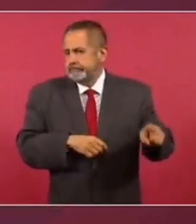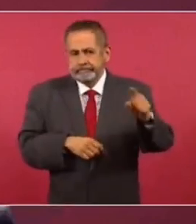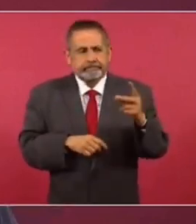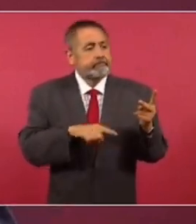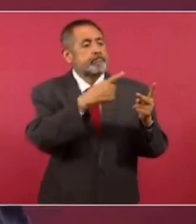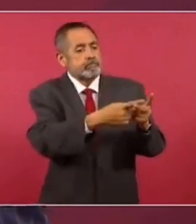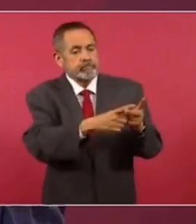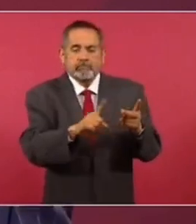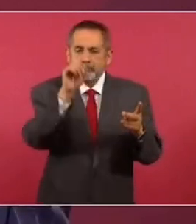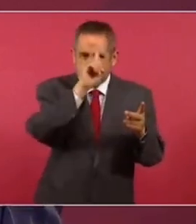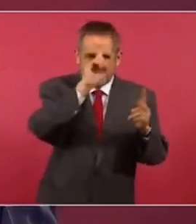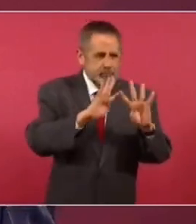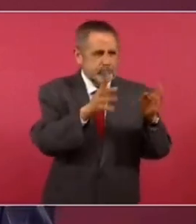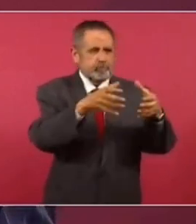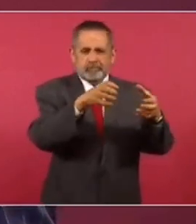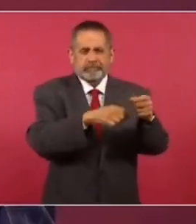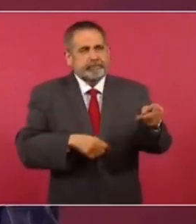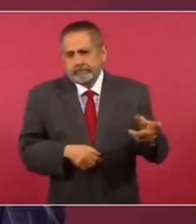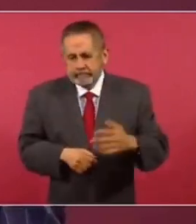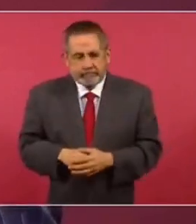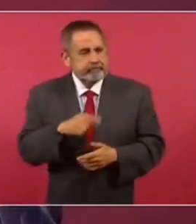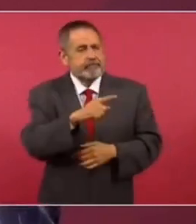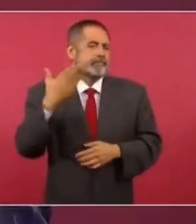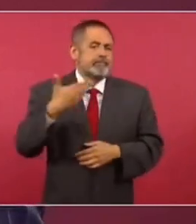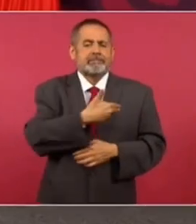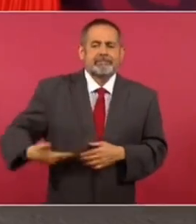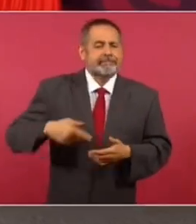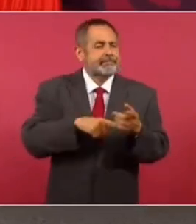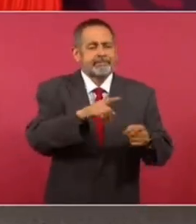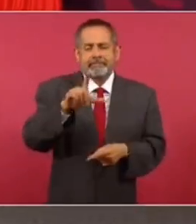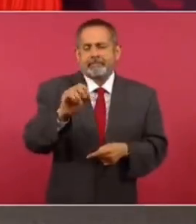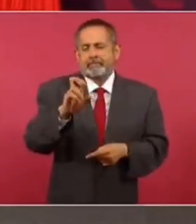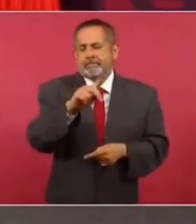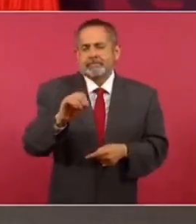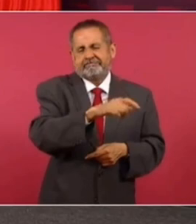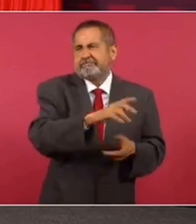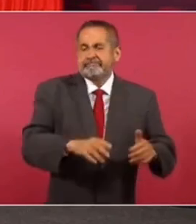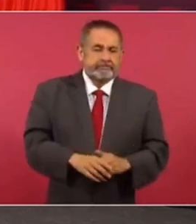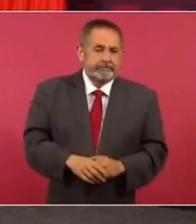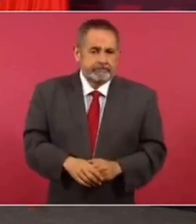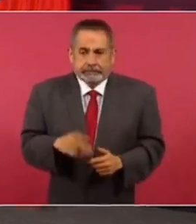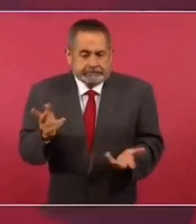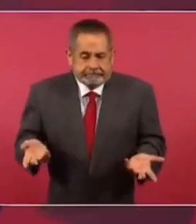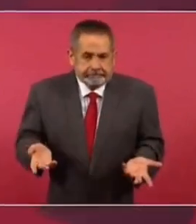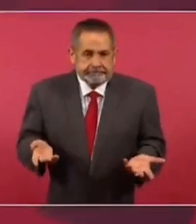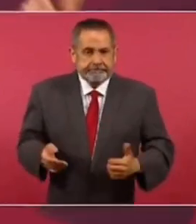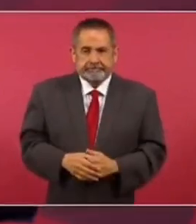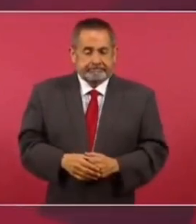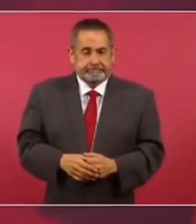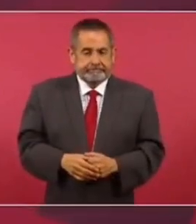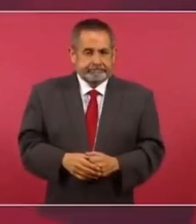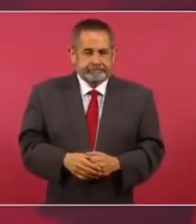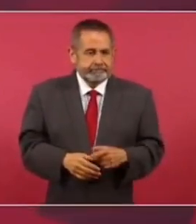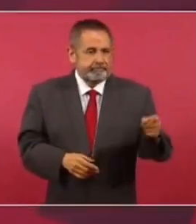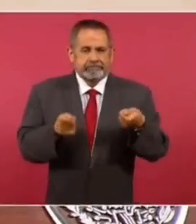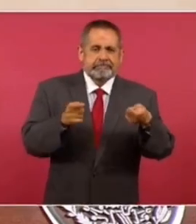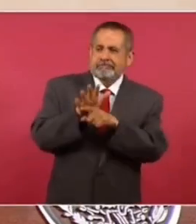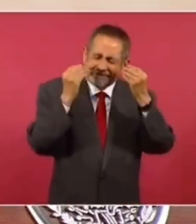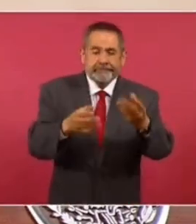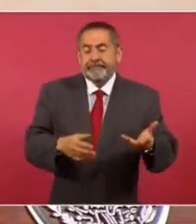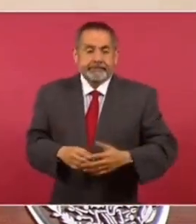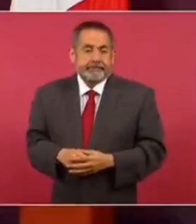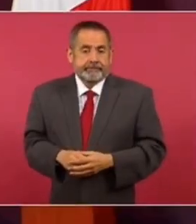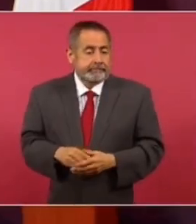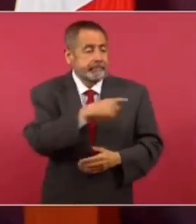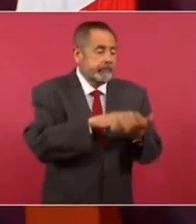el consejo que presidía este señor Lorenzo Córdoba. Pero manipularon a muchísima gente,